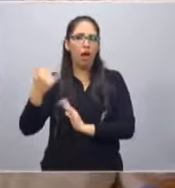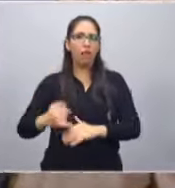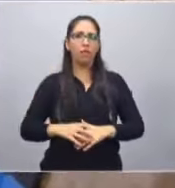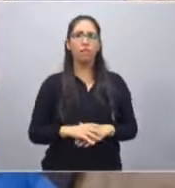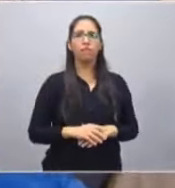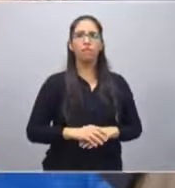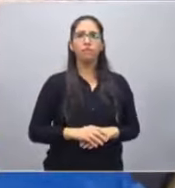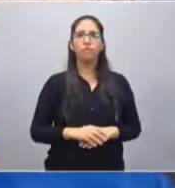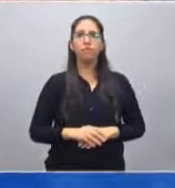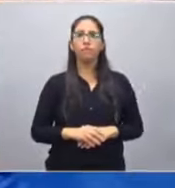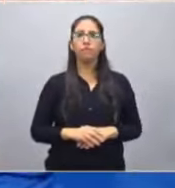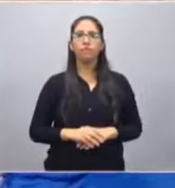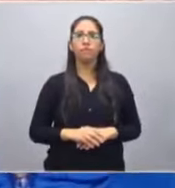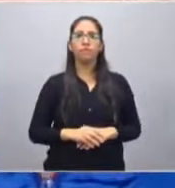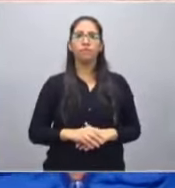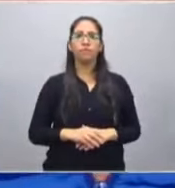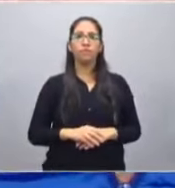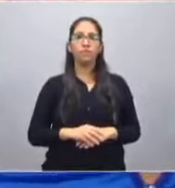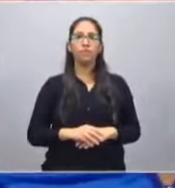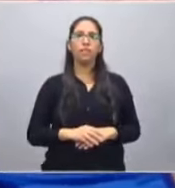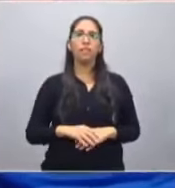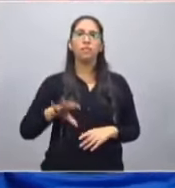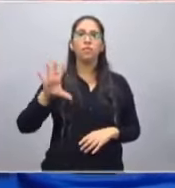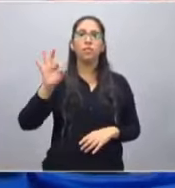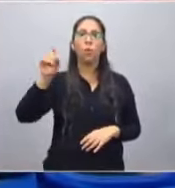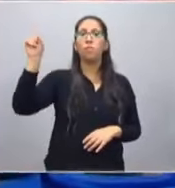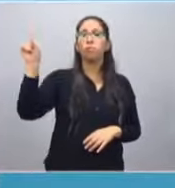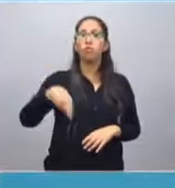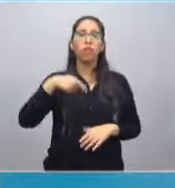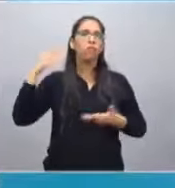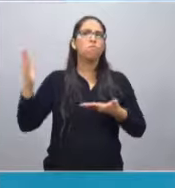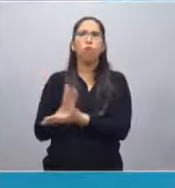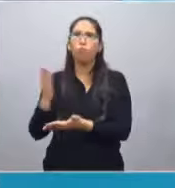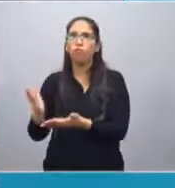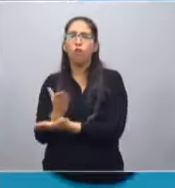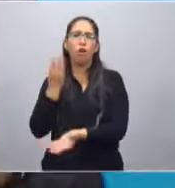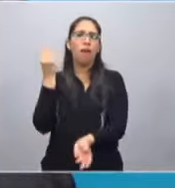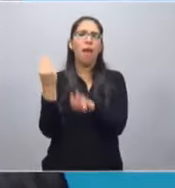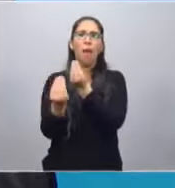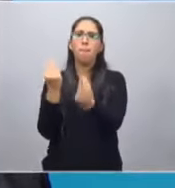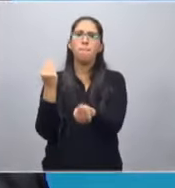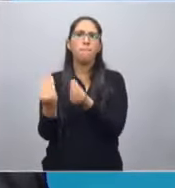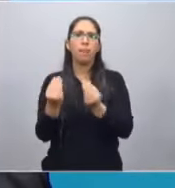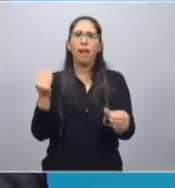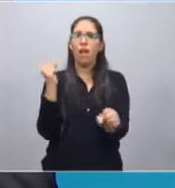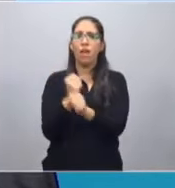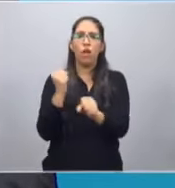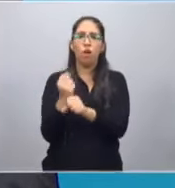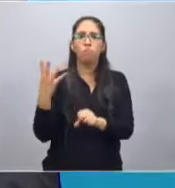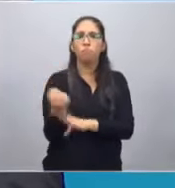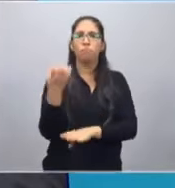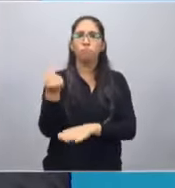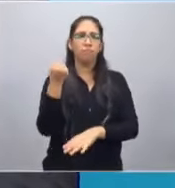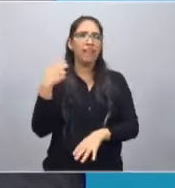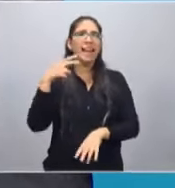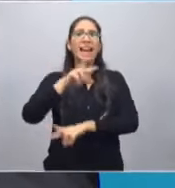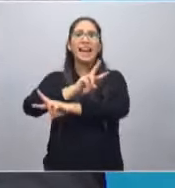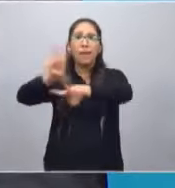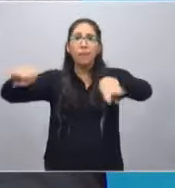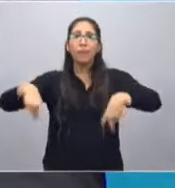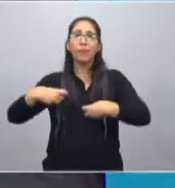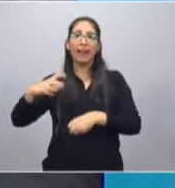bueno somos 50% de la industria los que más producimos los que más empleo podemos tener los que más riqueza generamos Pero hay mucha